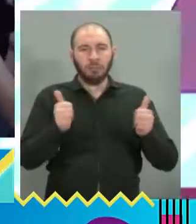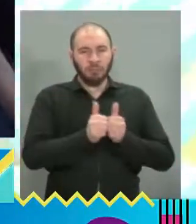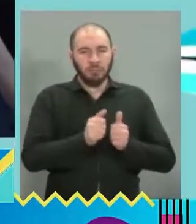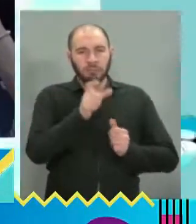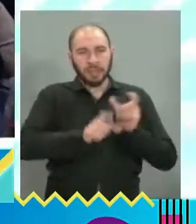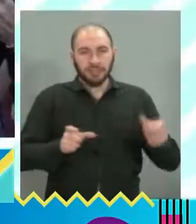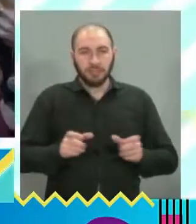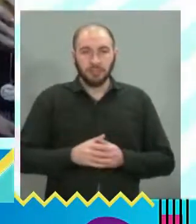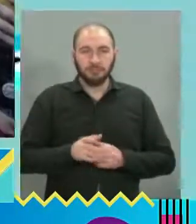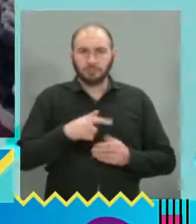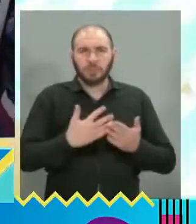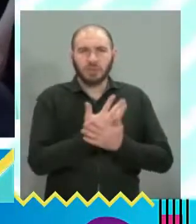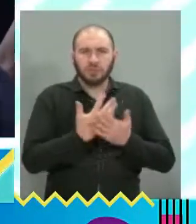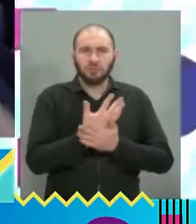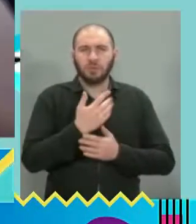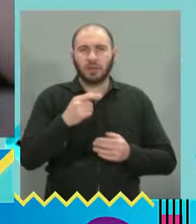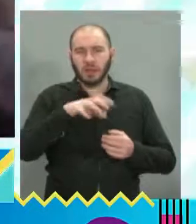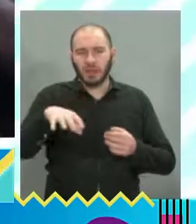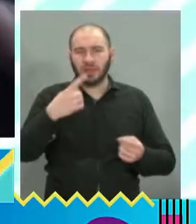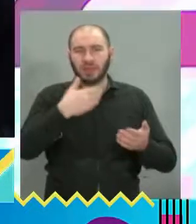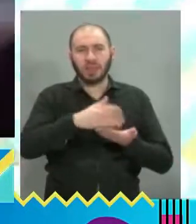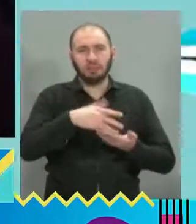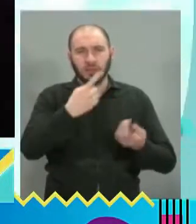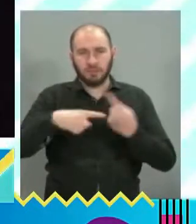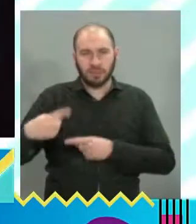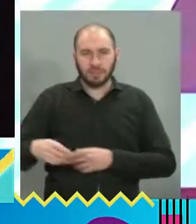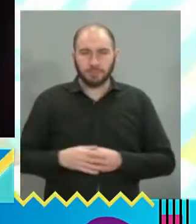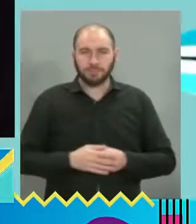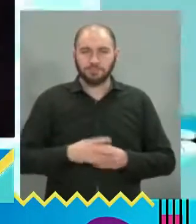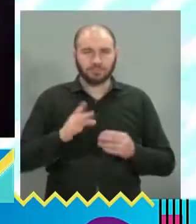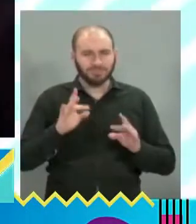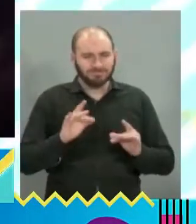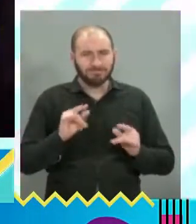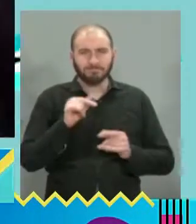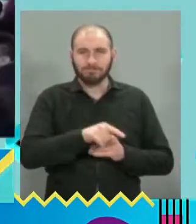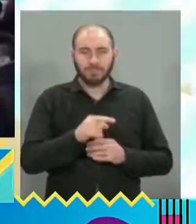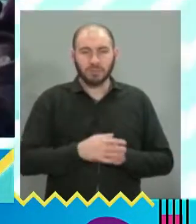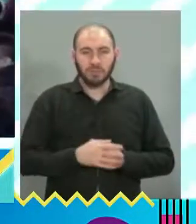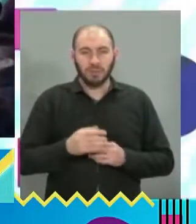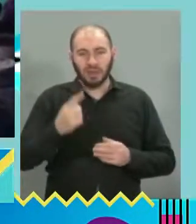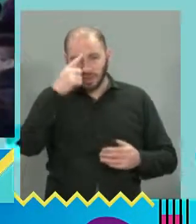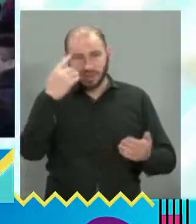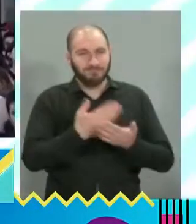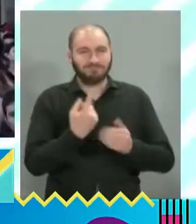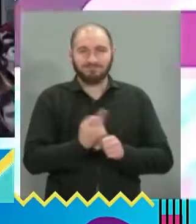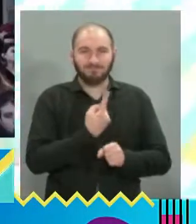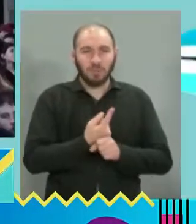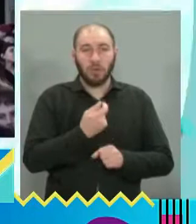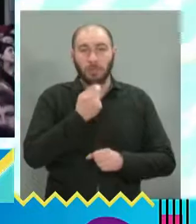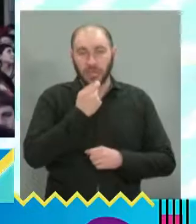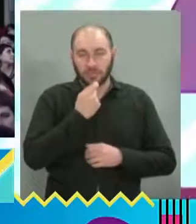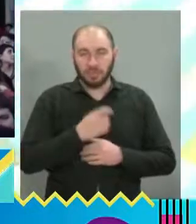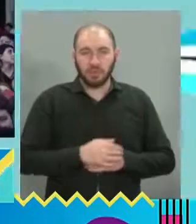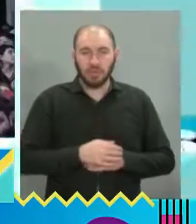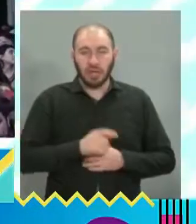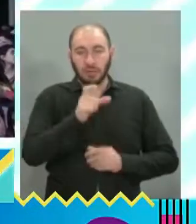a las personas que sufren diferentes actos de discriminación y les cuesta mucho poder encararlo. Por ejemplo,